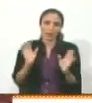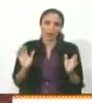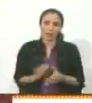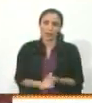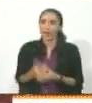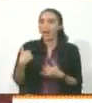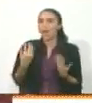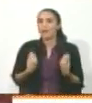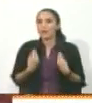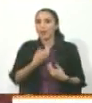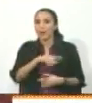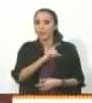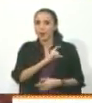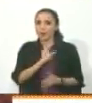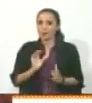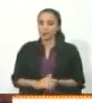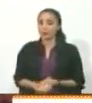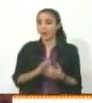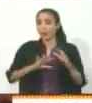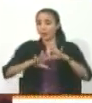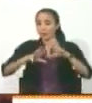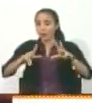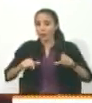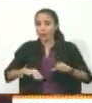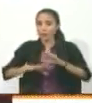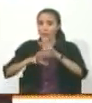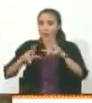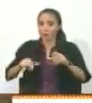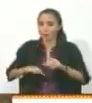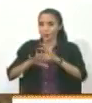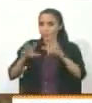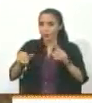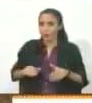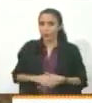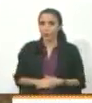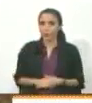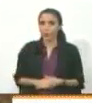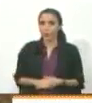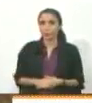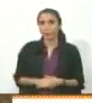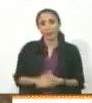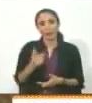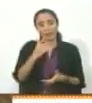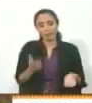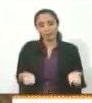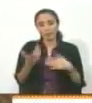española. Y está chuleando a todo el mundo ya. Usted deja una España mejor.